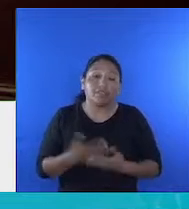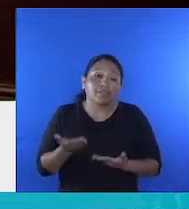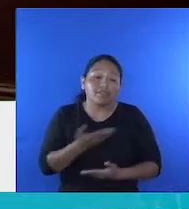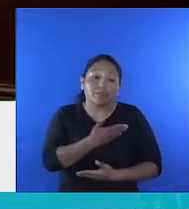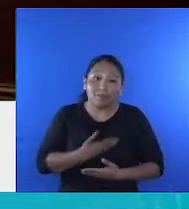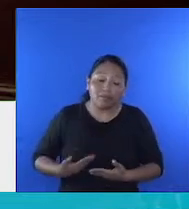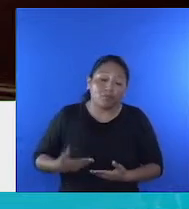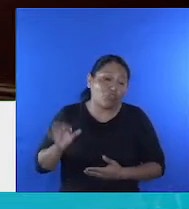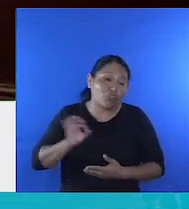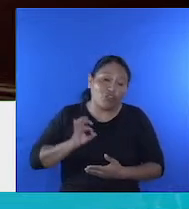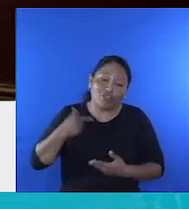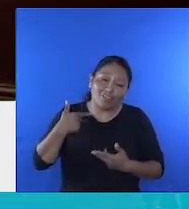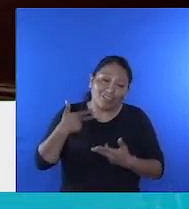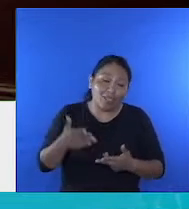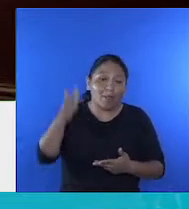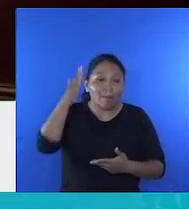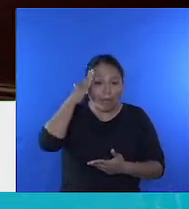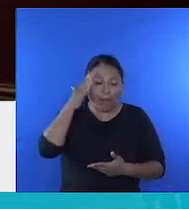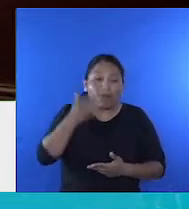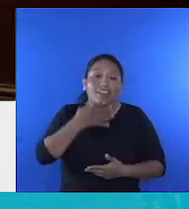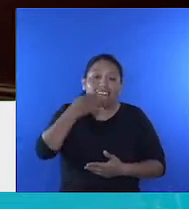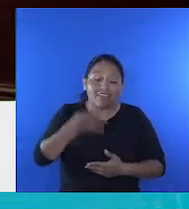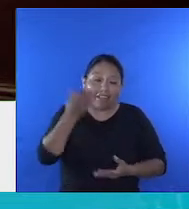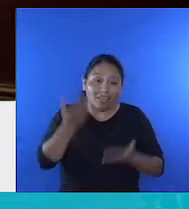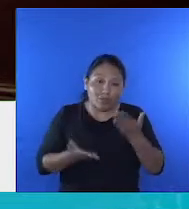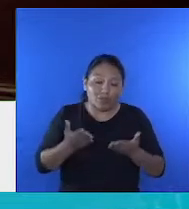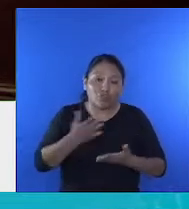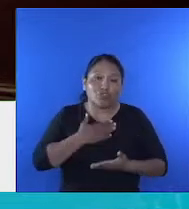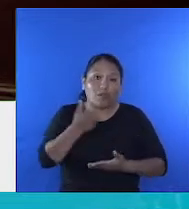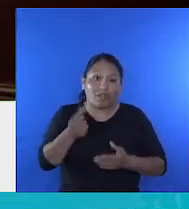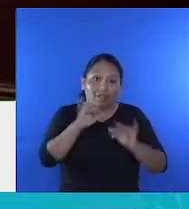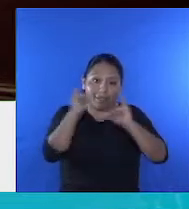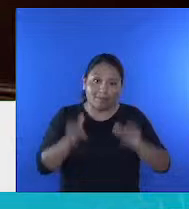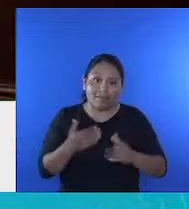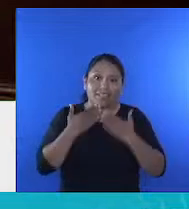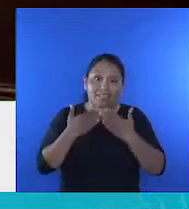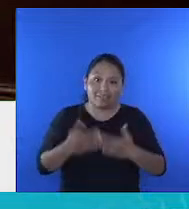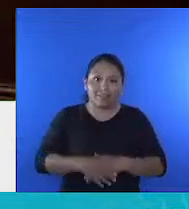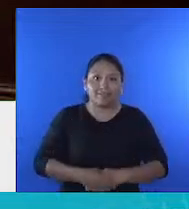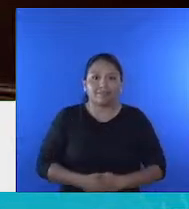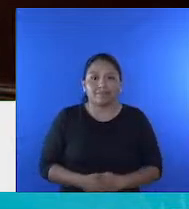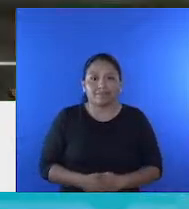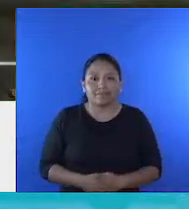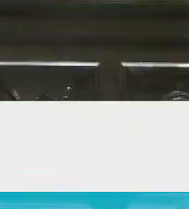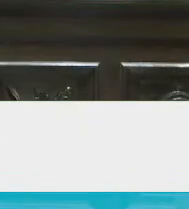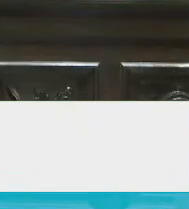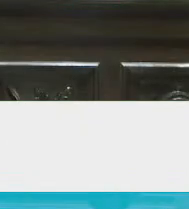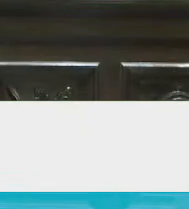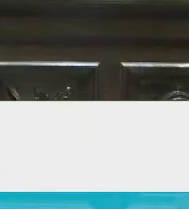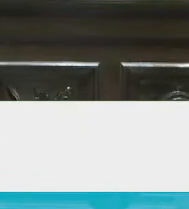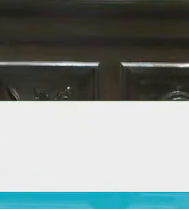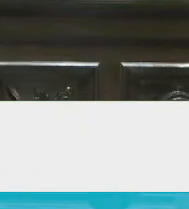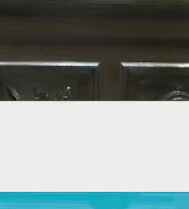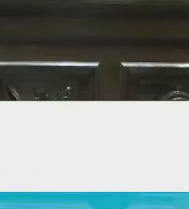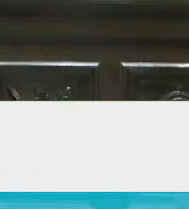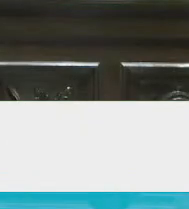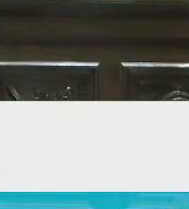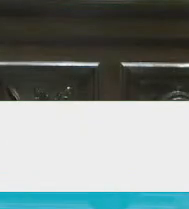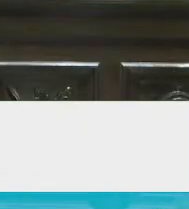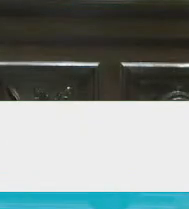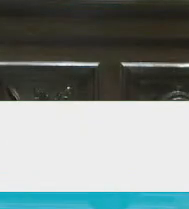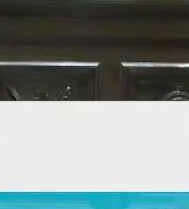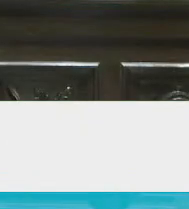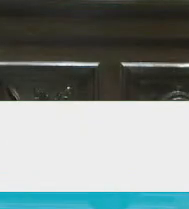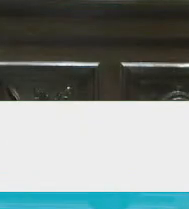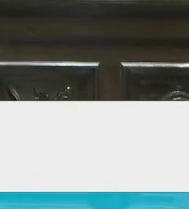como decimos todos los años, memoria, verdad, justicia, soberanía y paz. Gracias. Muchas gracias, diputada.